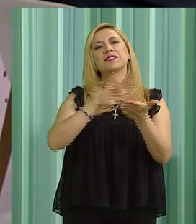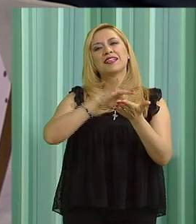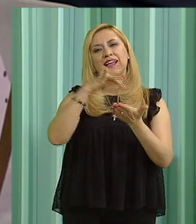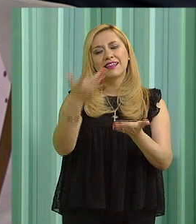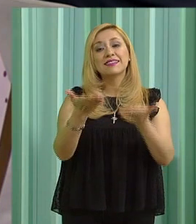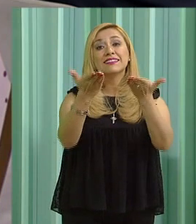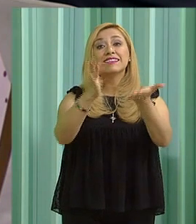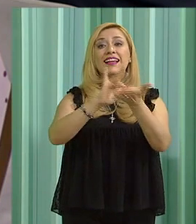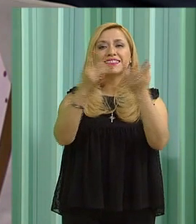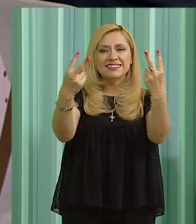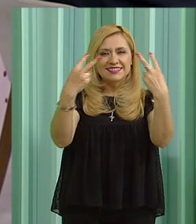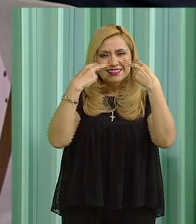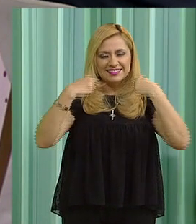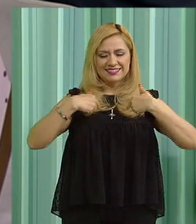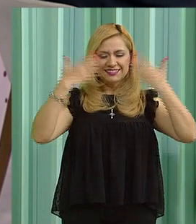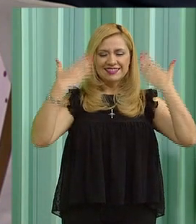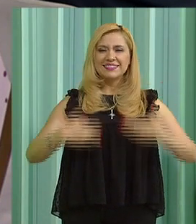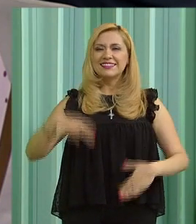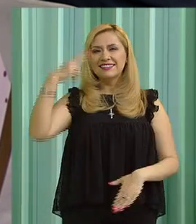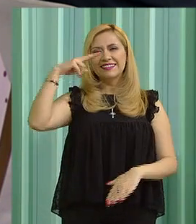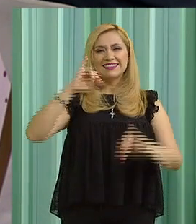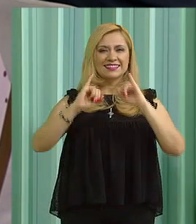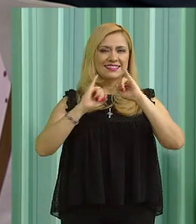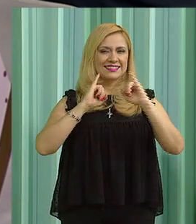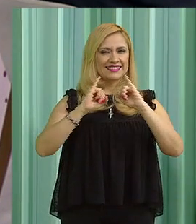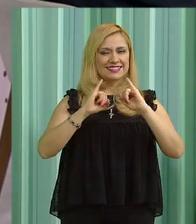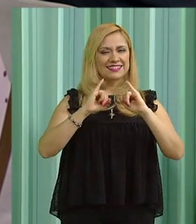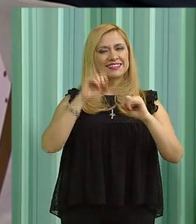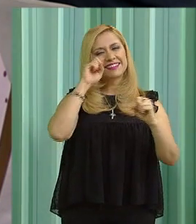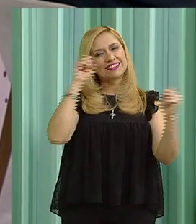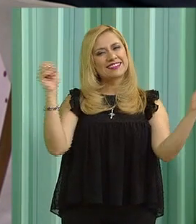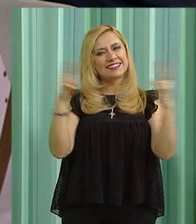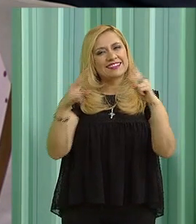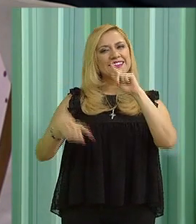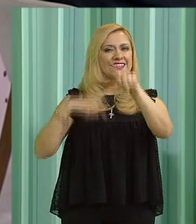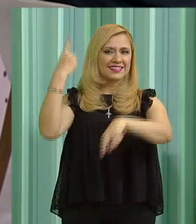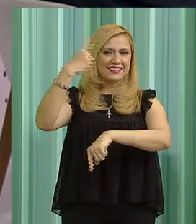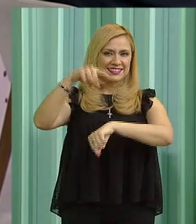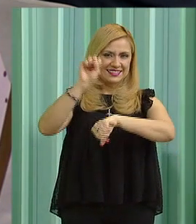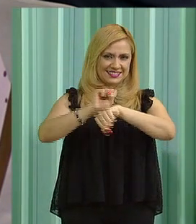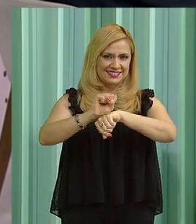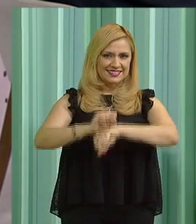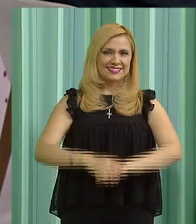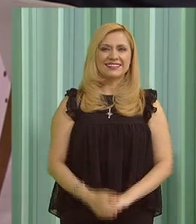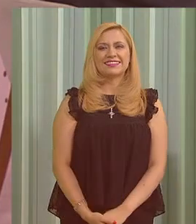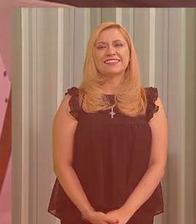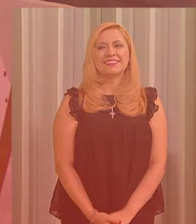ustedes gracias también por habernos acompañado en otra emisión de Con los Refugiados. Nos vemos hasta la próxima.